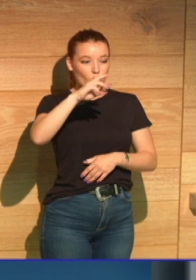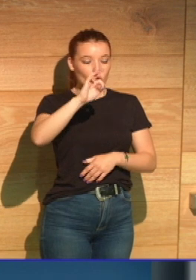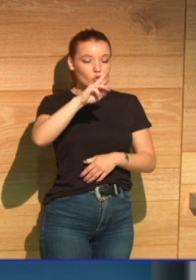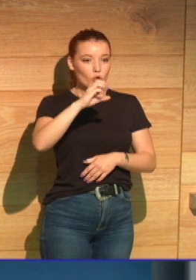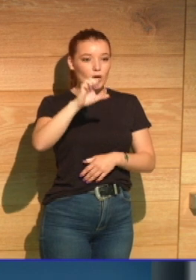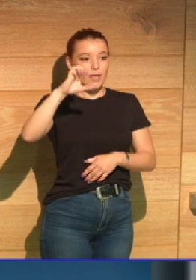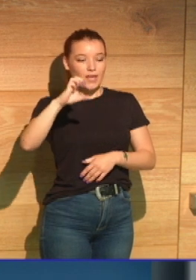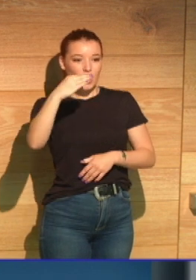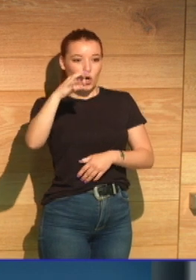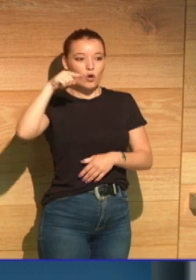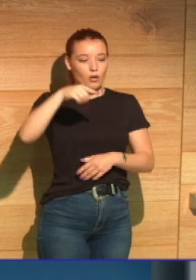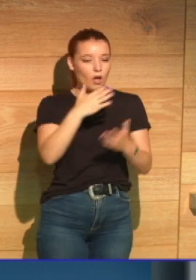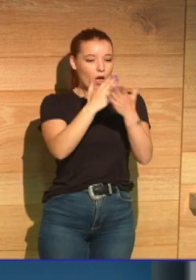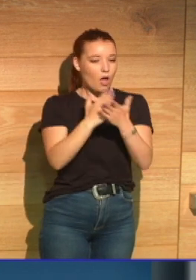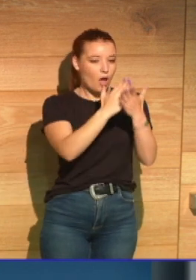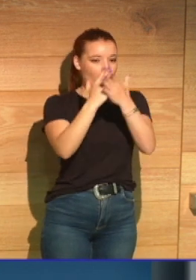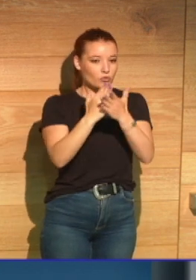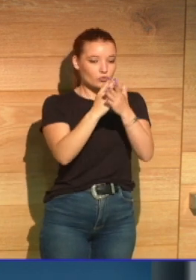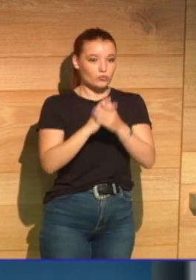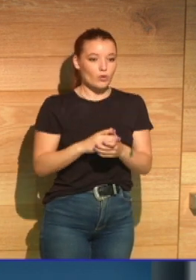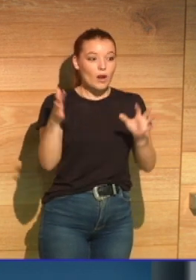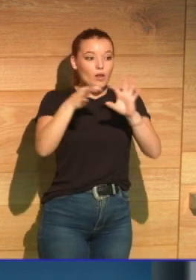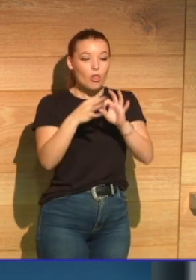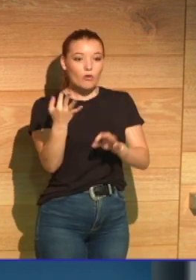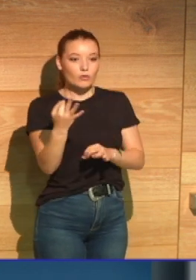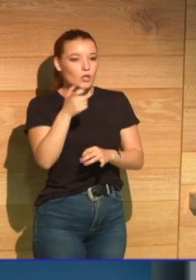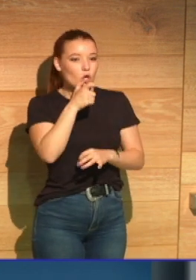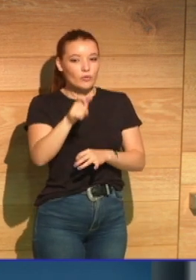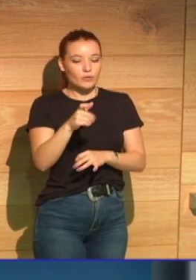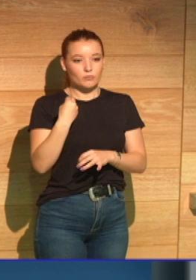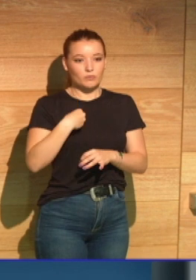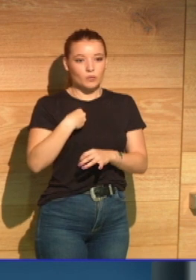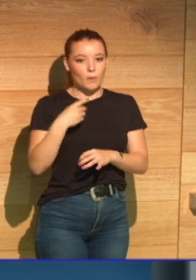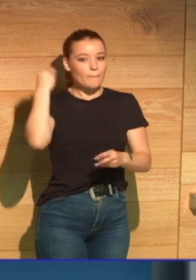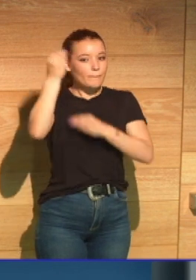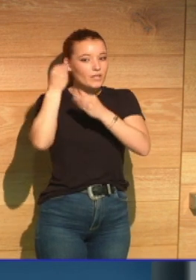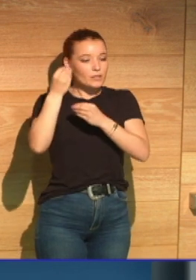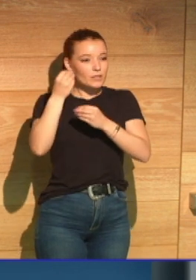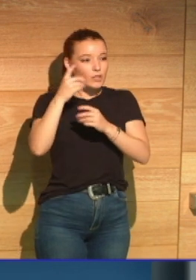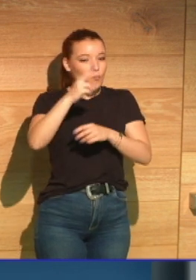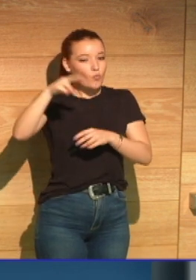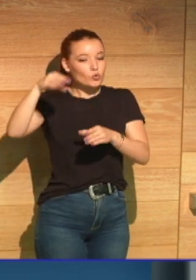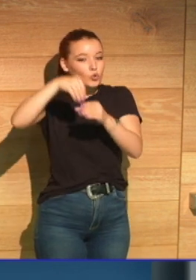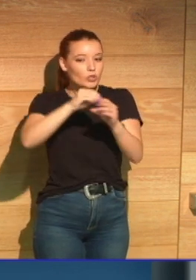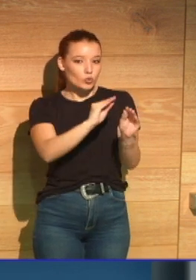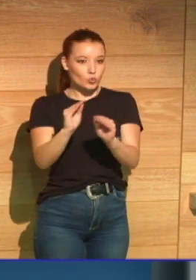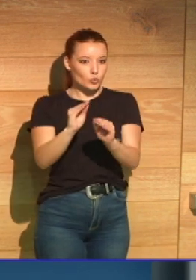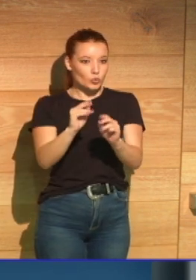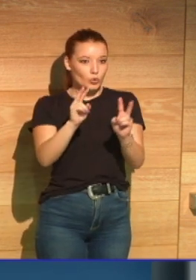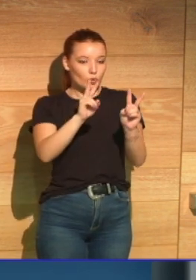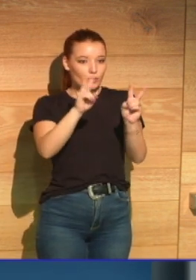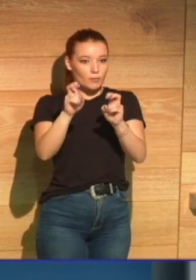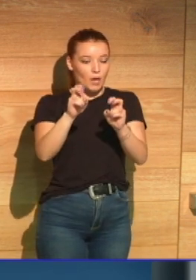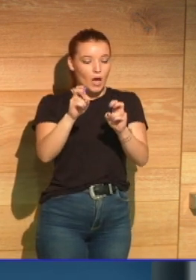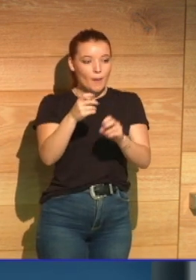está relacionado directamente con un concepto que creo que nos lleva a pensar en el diseño de contenidos de los museos, que es el término de la